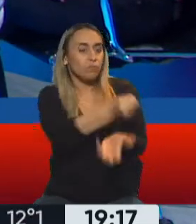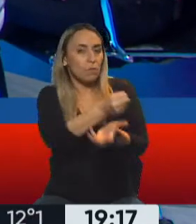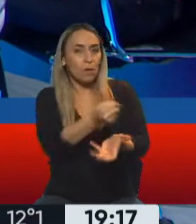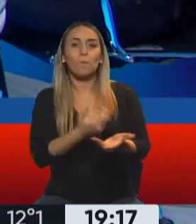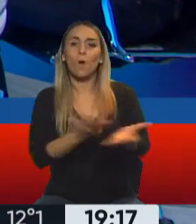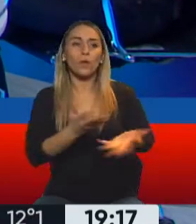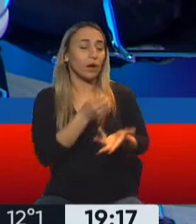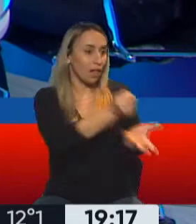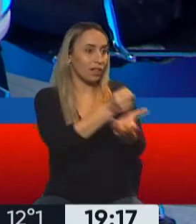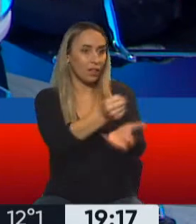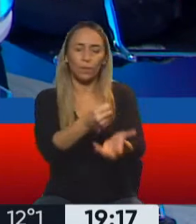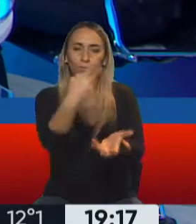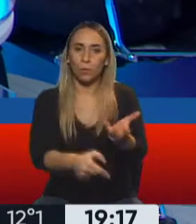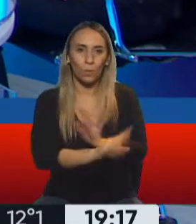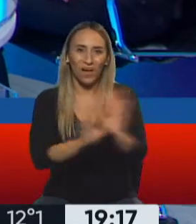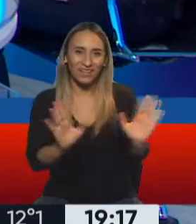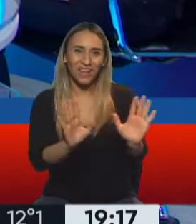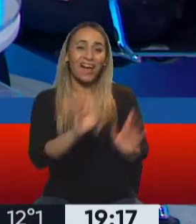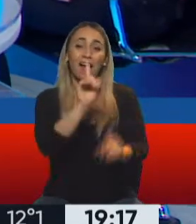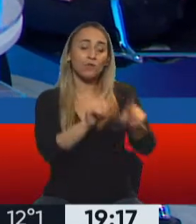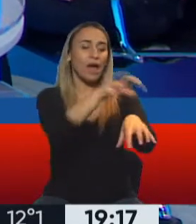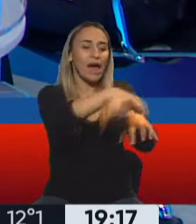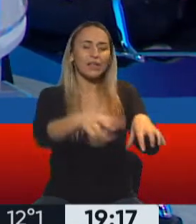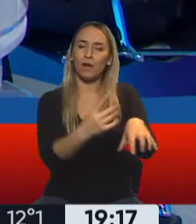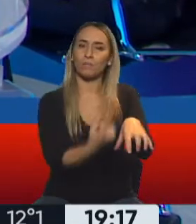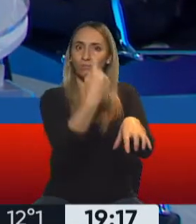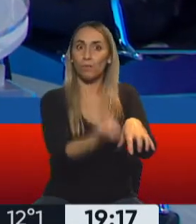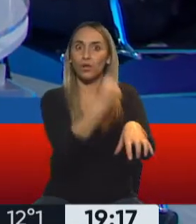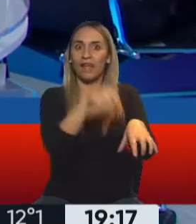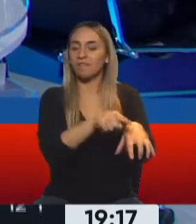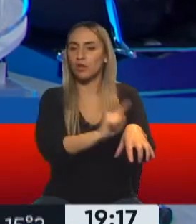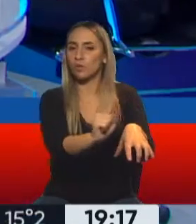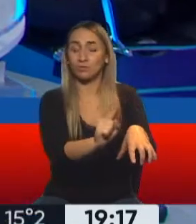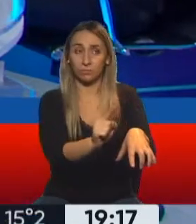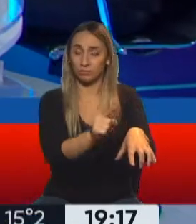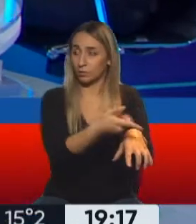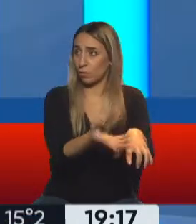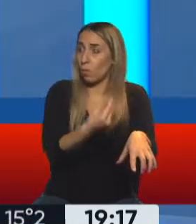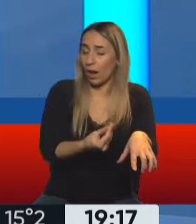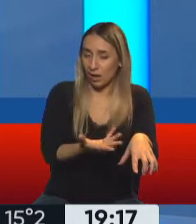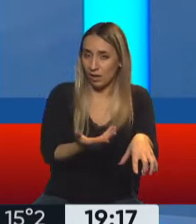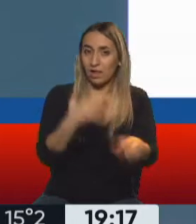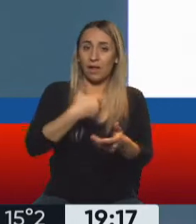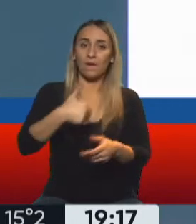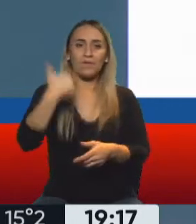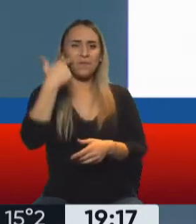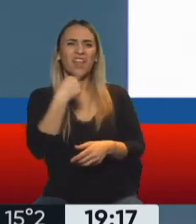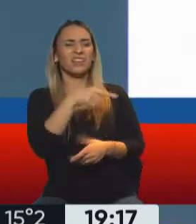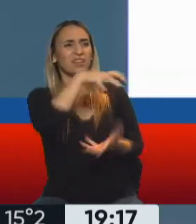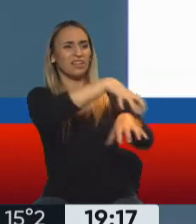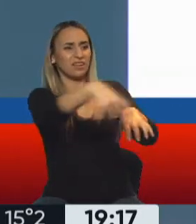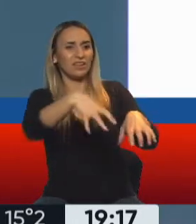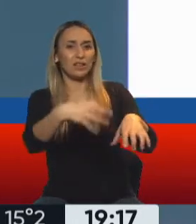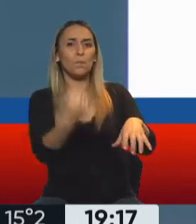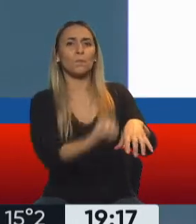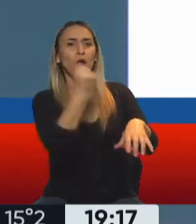de prioridad. Pero ¿cuáles serían las áreas que no son de prioridad? Exactamente, esa es la pregunta. ¿Qué significa para el fondo áreas de gasto público que no